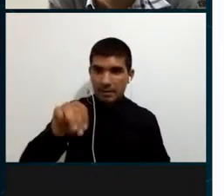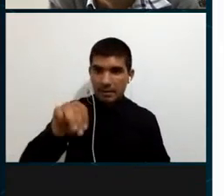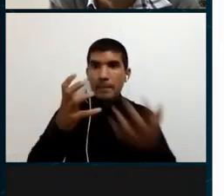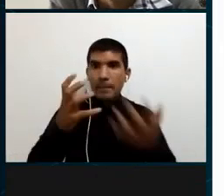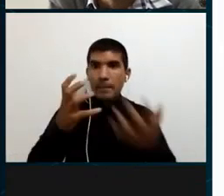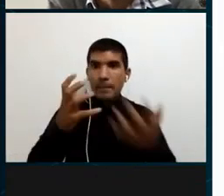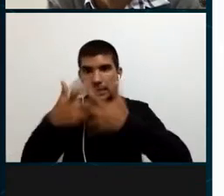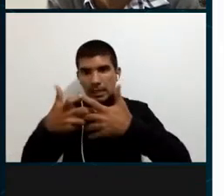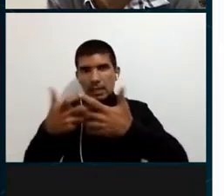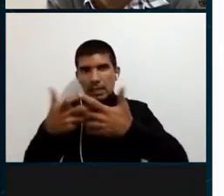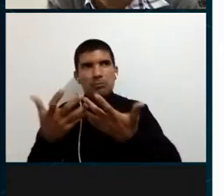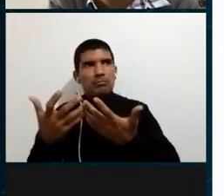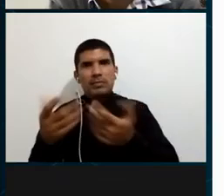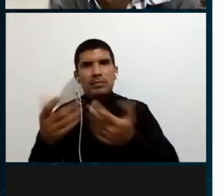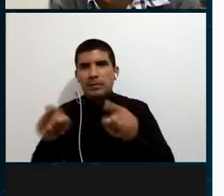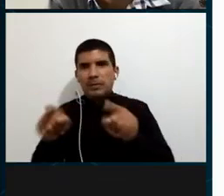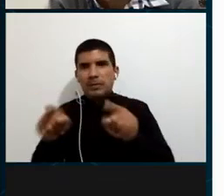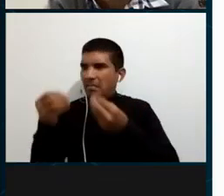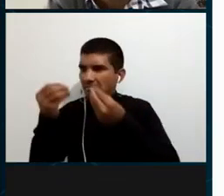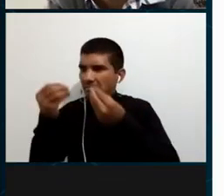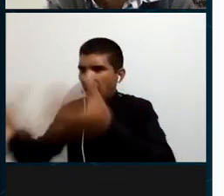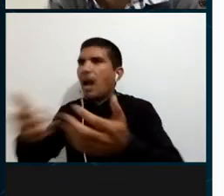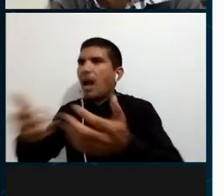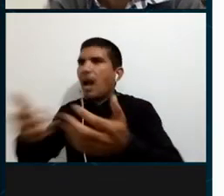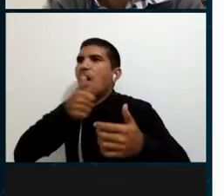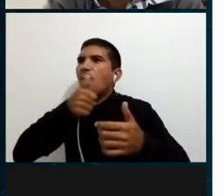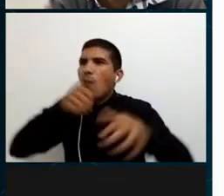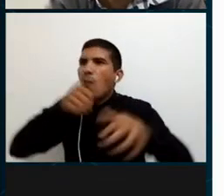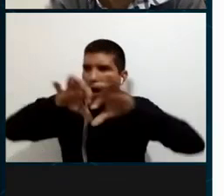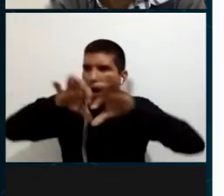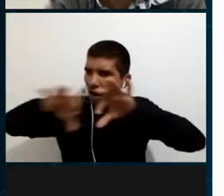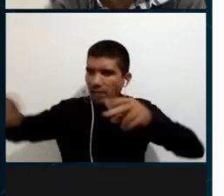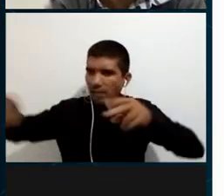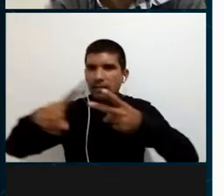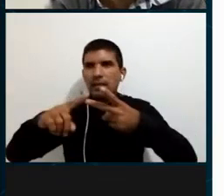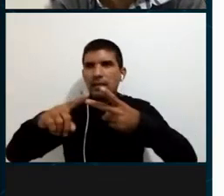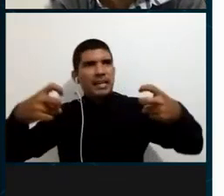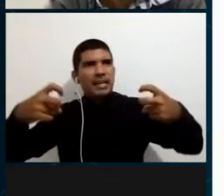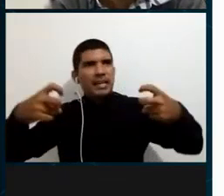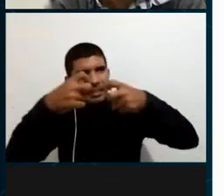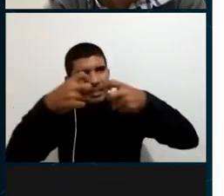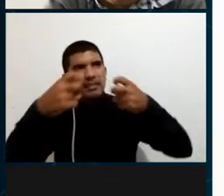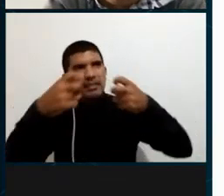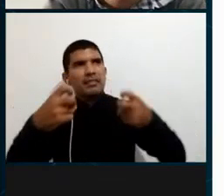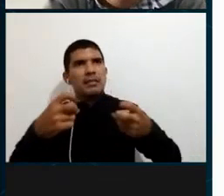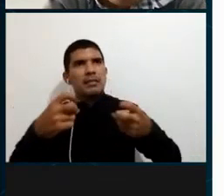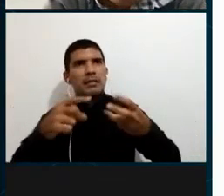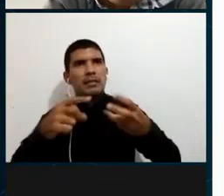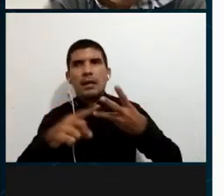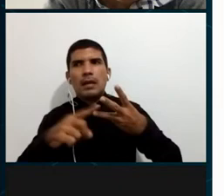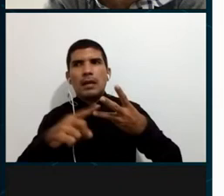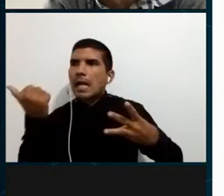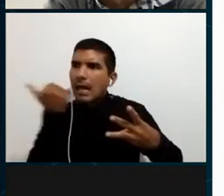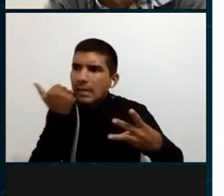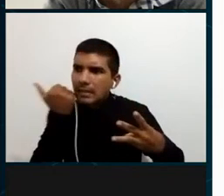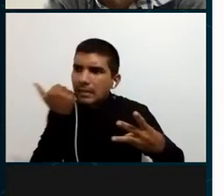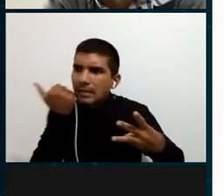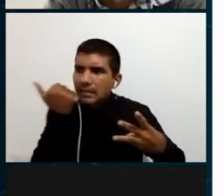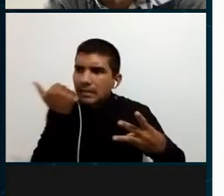con la energía, con el gas. Y tenemos el reto de eso, de incluso es contribuir para la armonía de un mundo